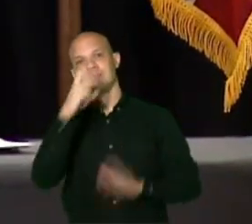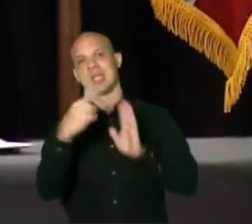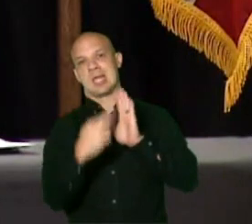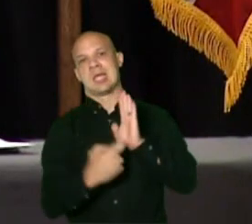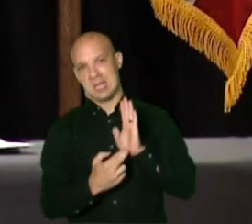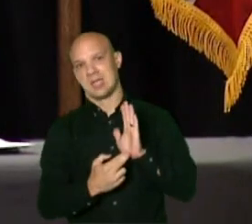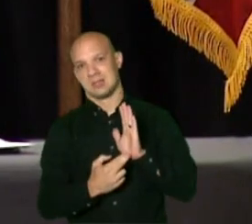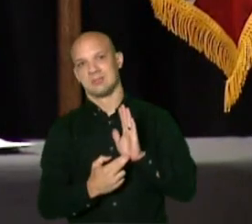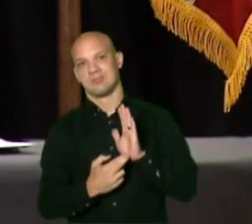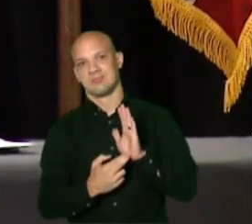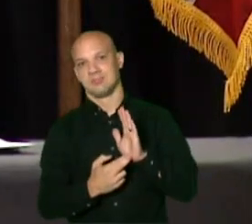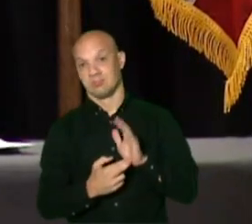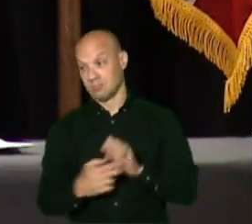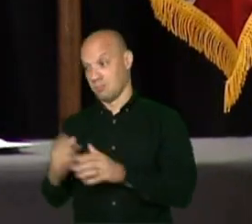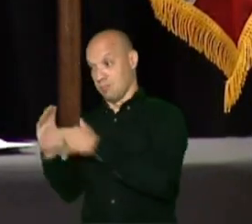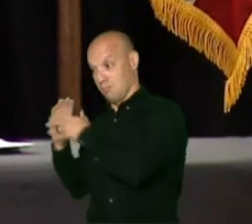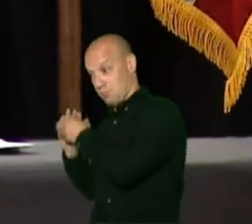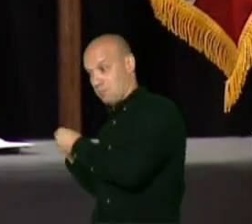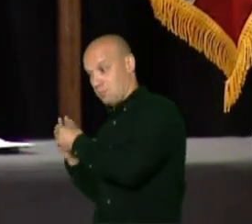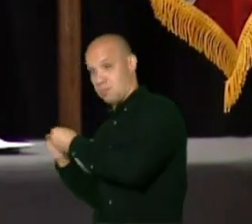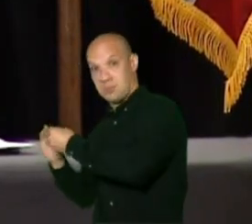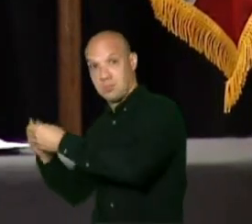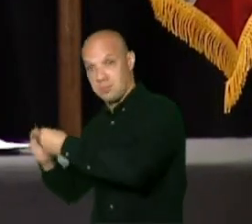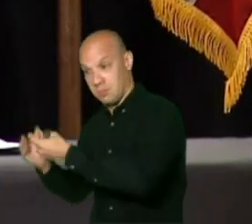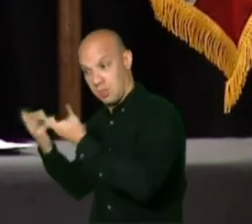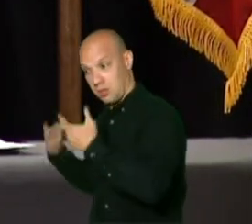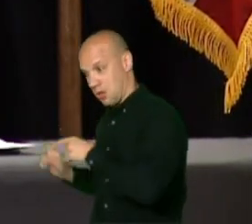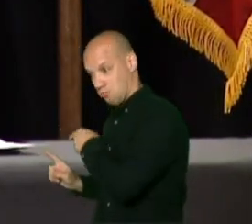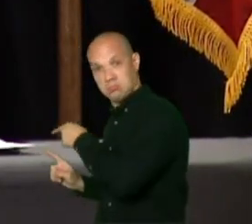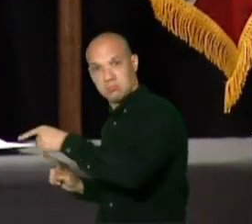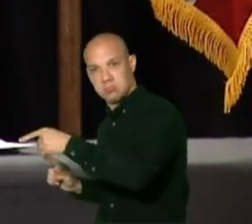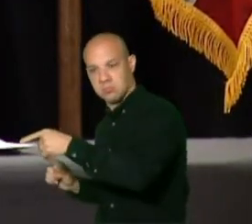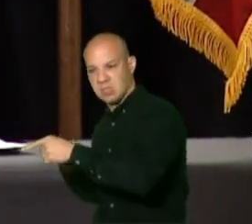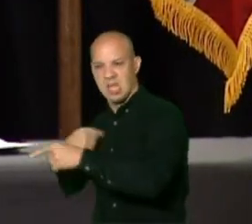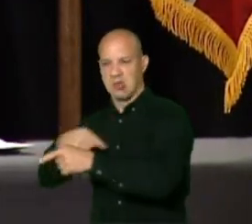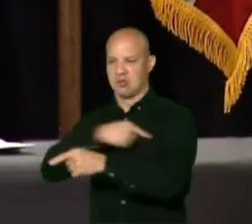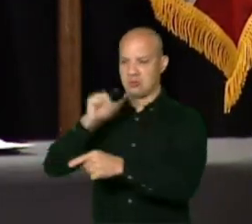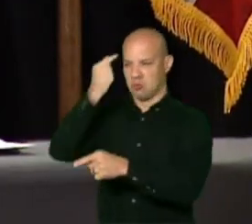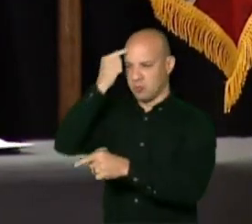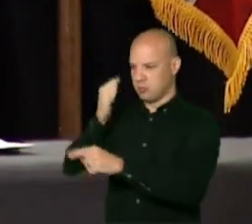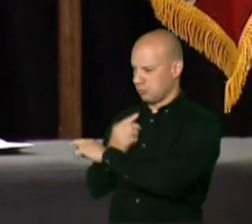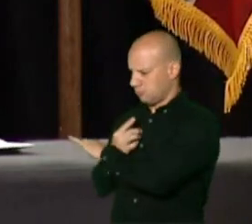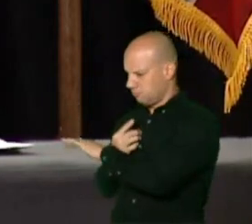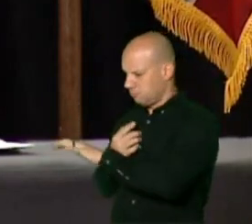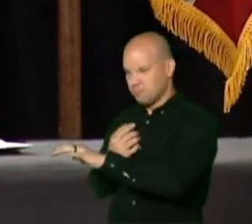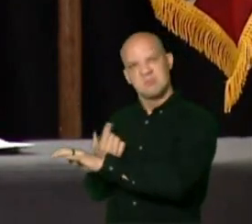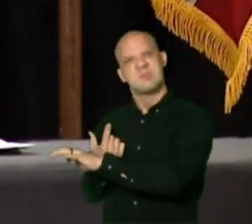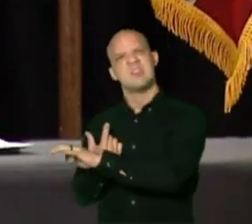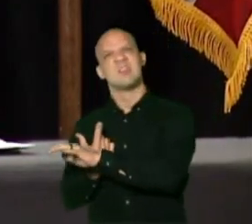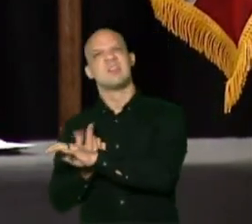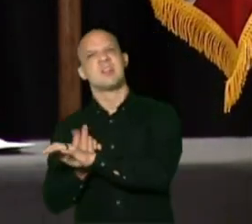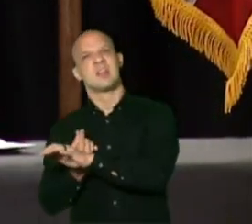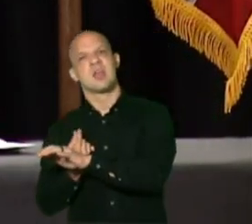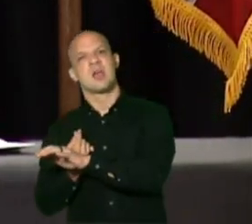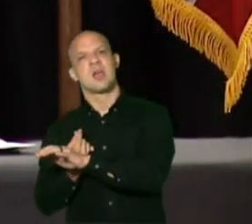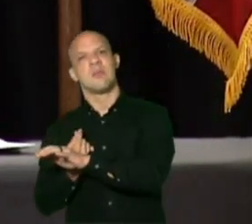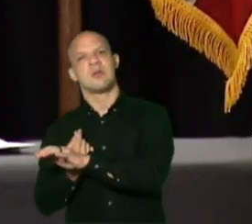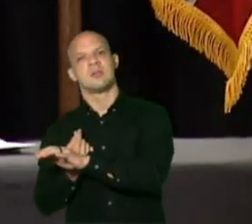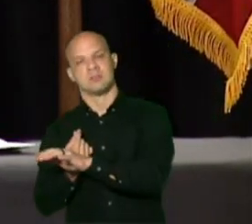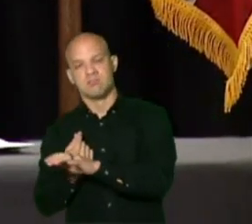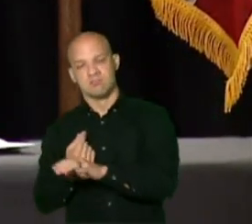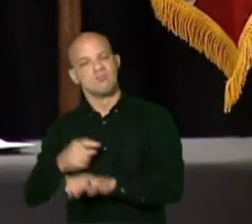puertorriqueños. Cónsono con lo anterior, el gobierno estará imponiendo medidas que en unión a los ciudadanos tendremos que